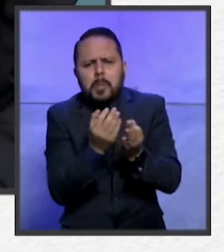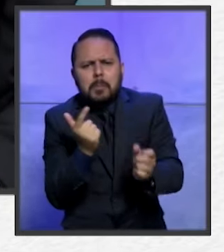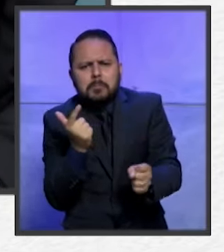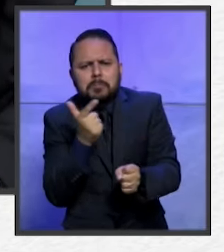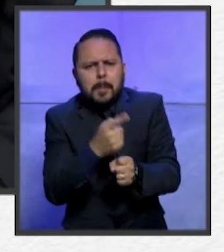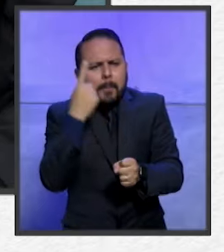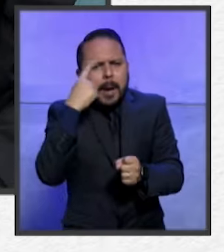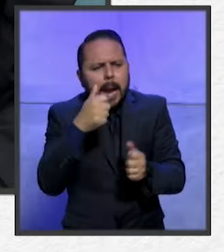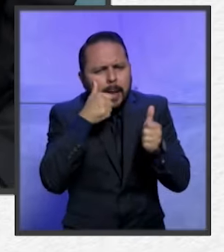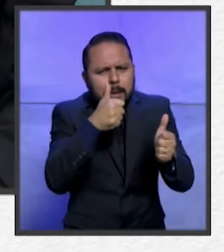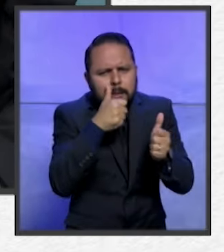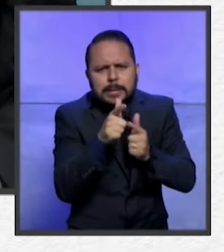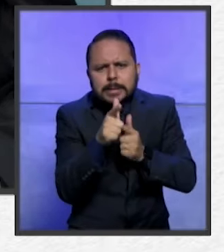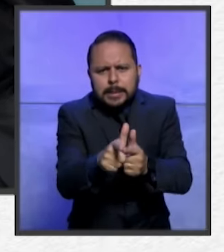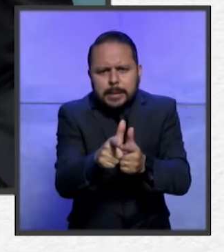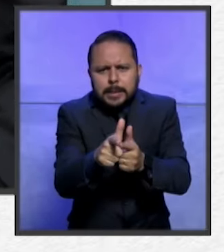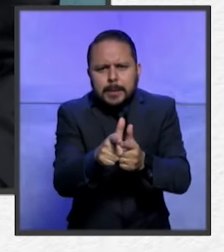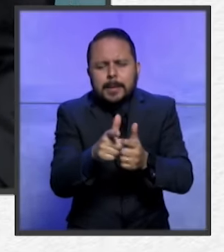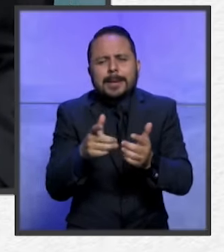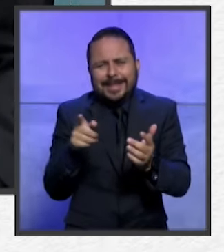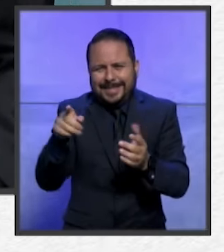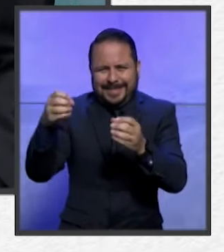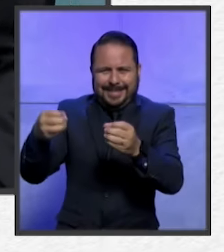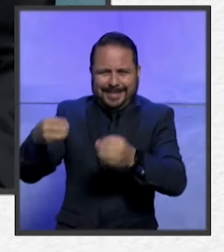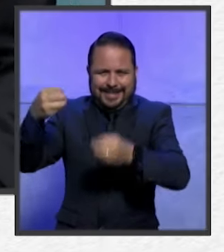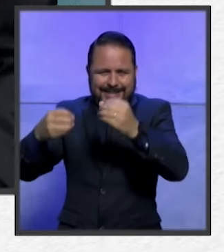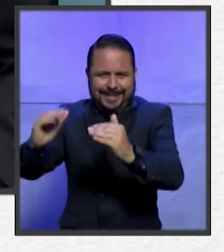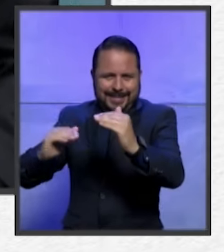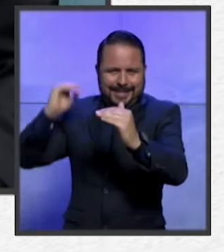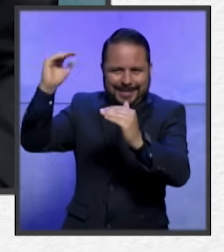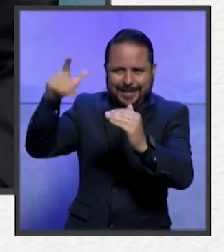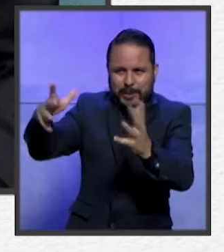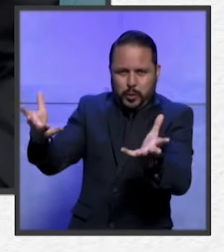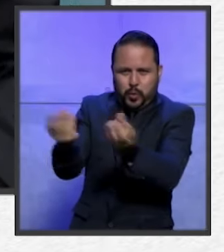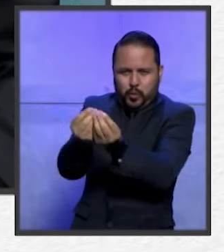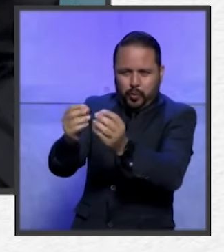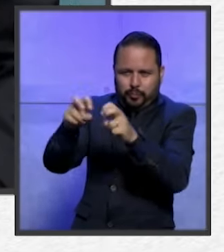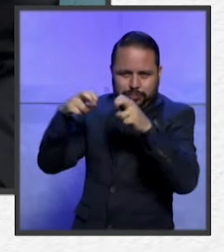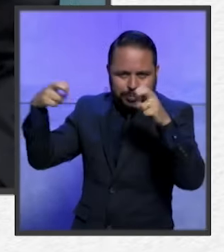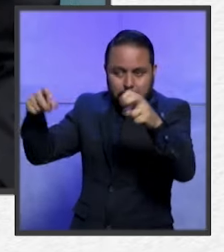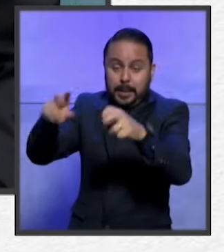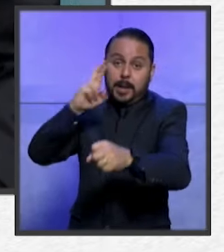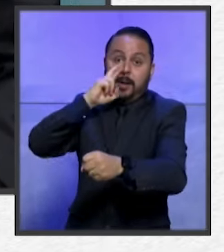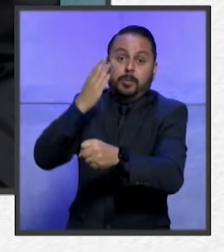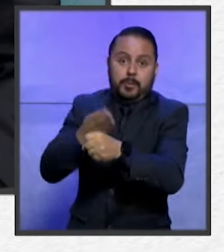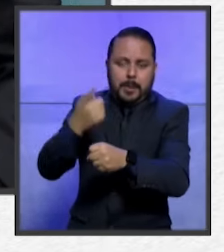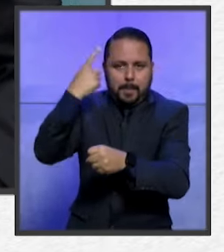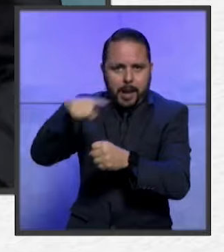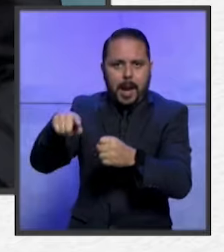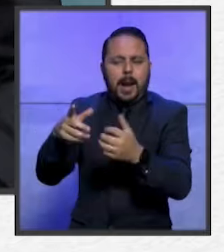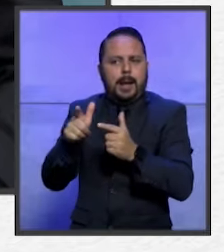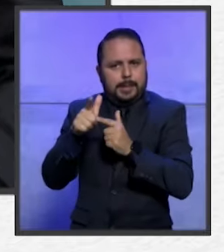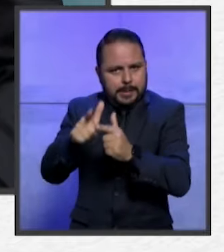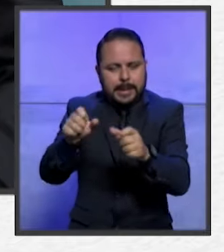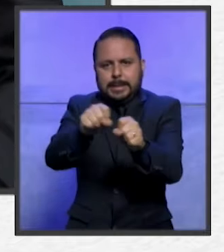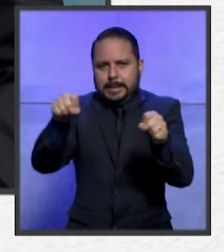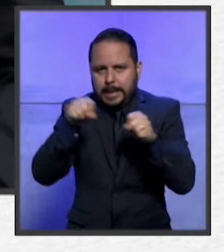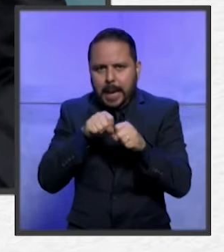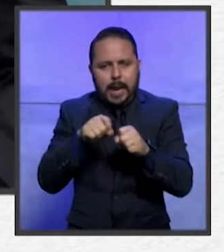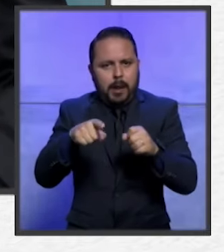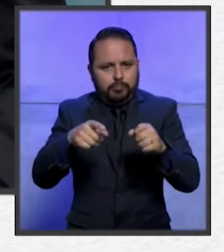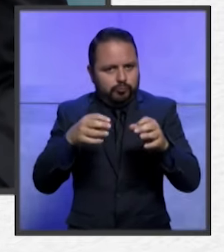actividades de seguimiento es decir las magistraturas en su conjunto el pleno son responsables del funcionamiento de